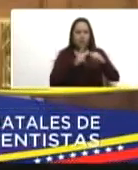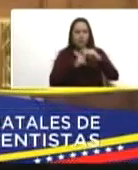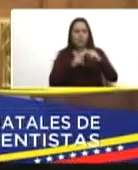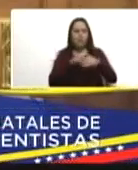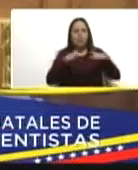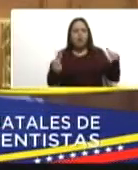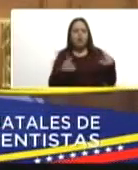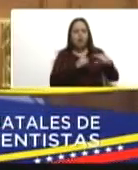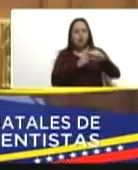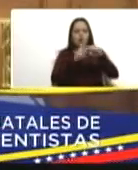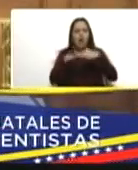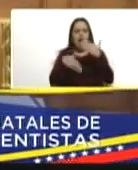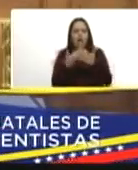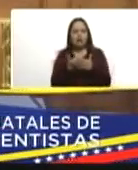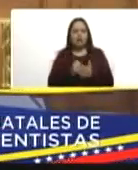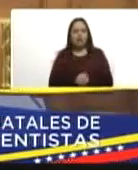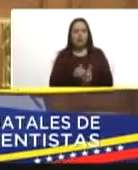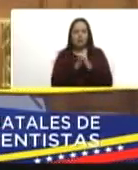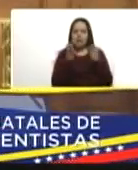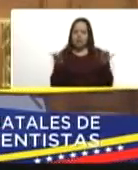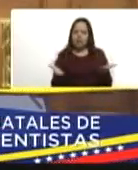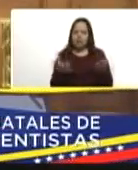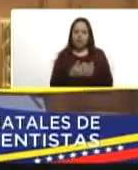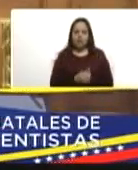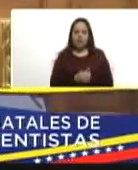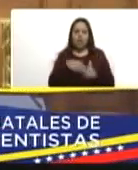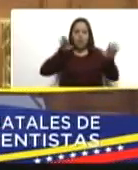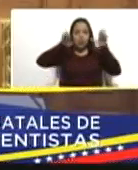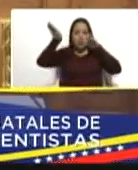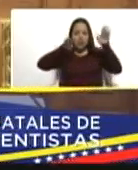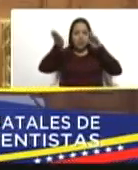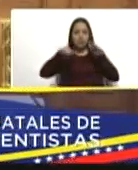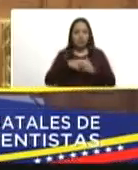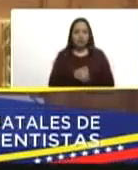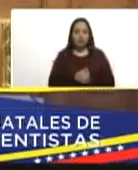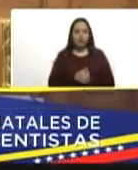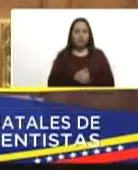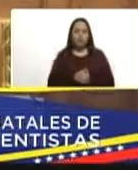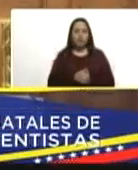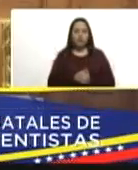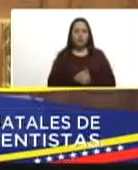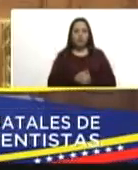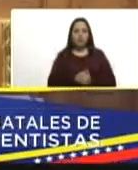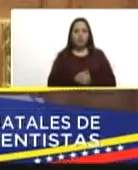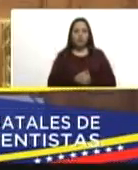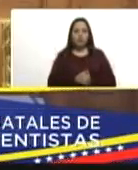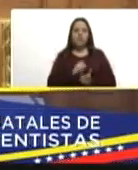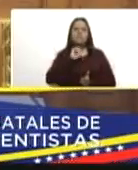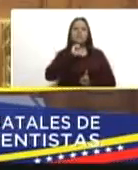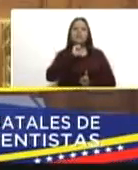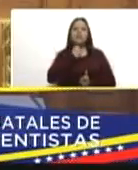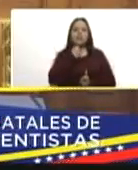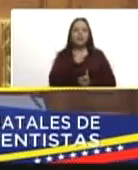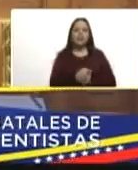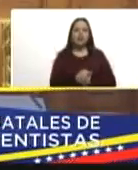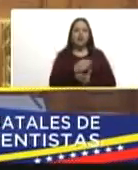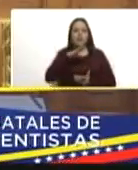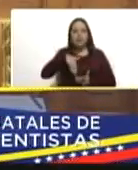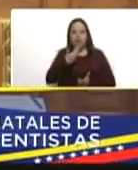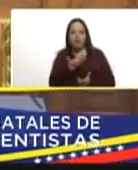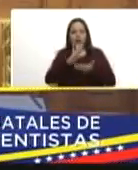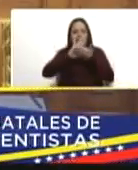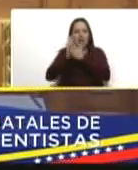Ah correcto el turismo el turismo El arma secreta para vencer